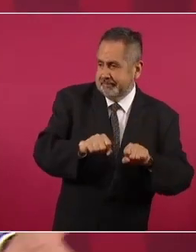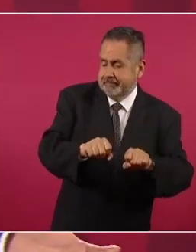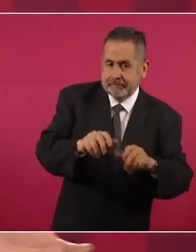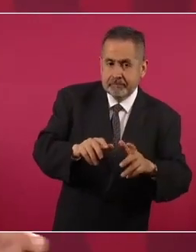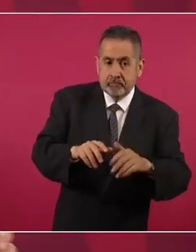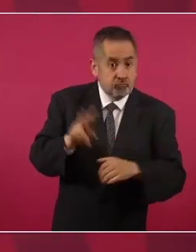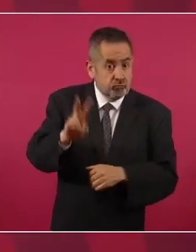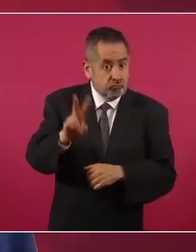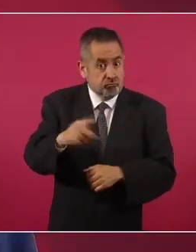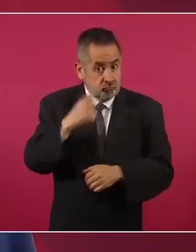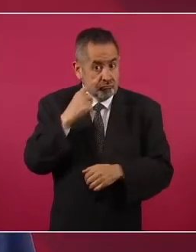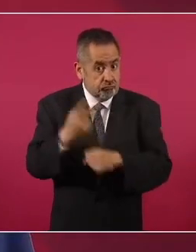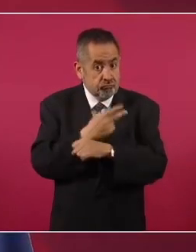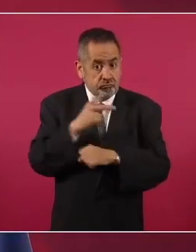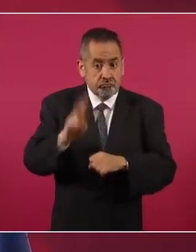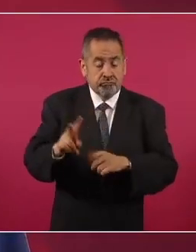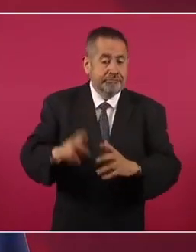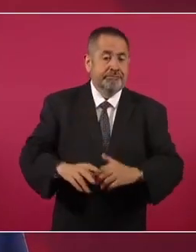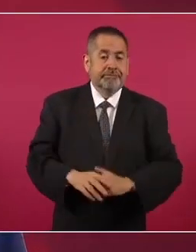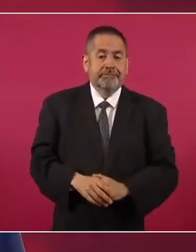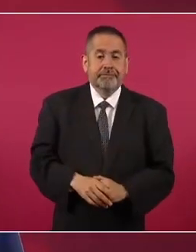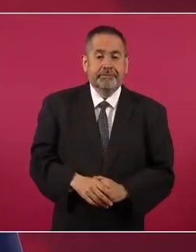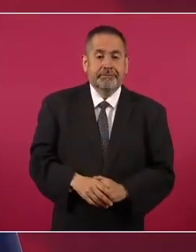es real,